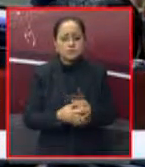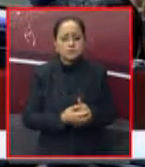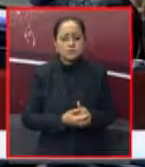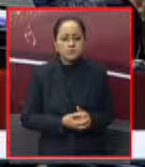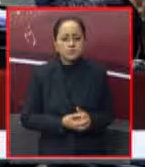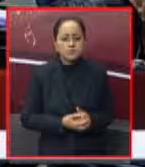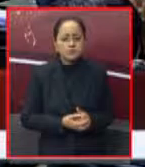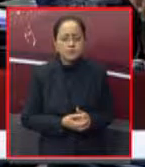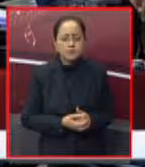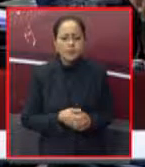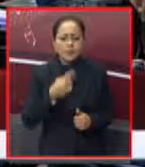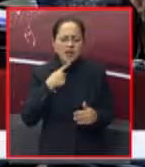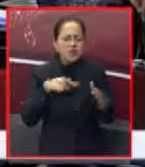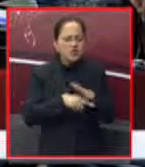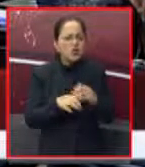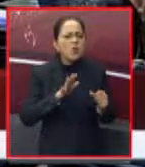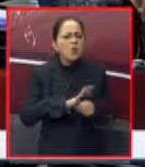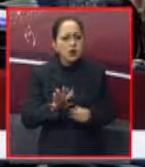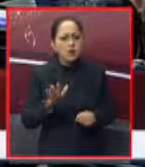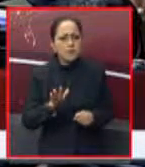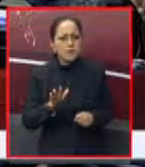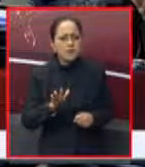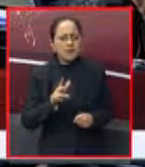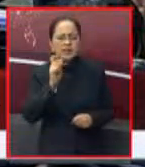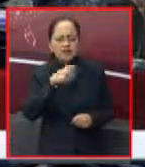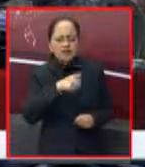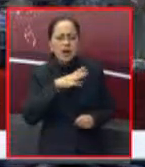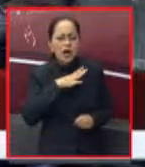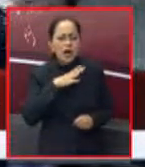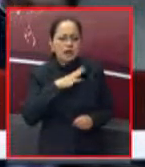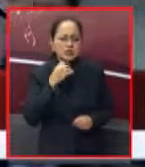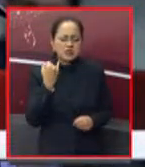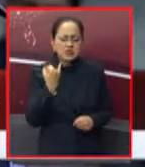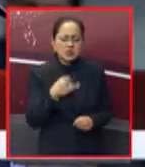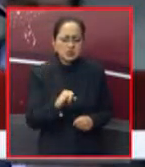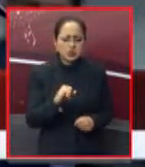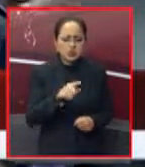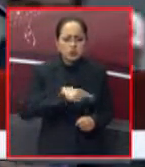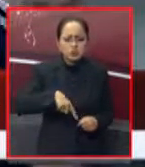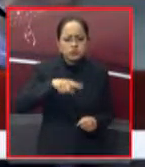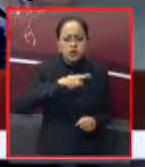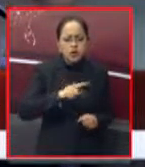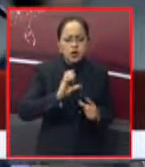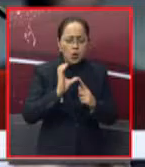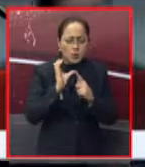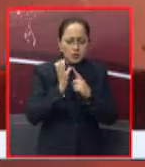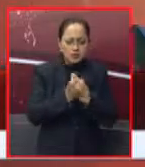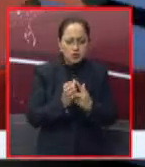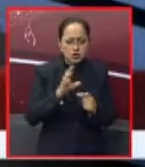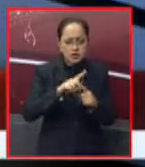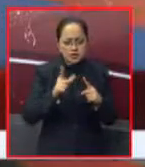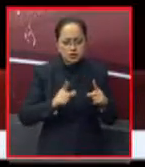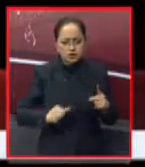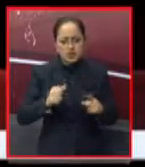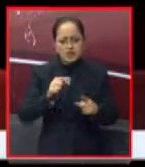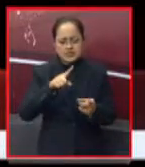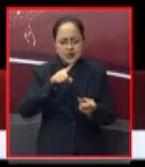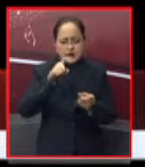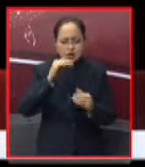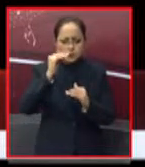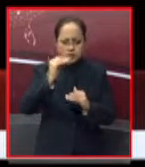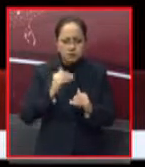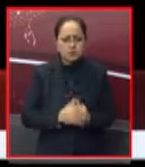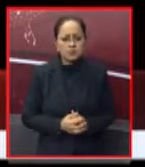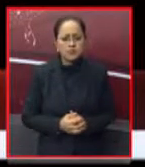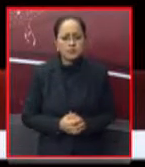lo absurdo de la supervivencia de la Comisión Nacional de Salarios Mínimos. Uno de los